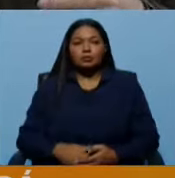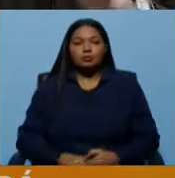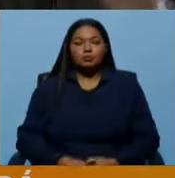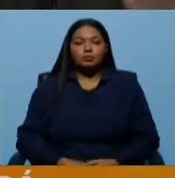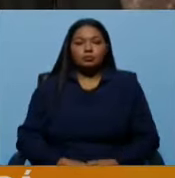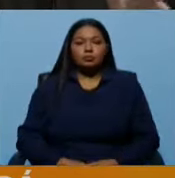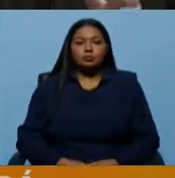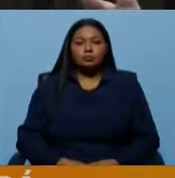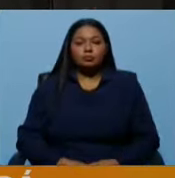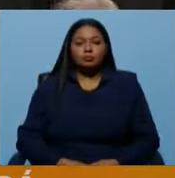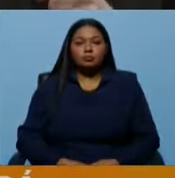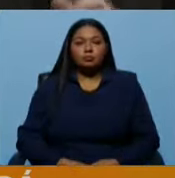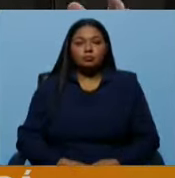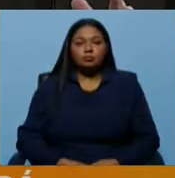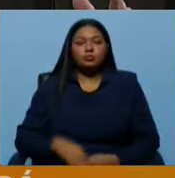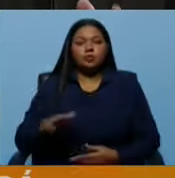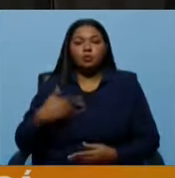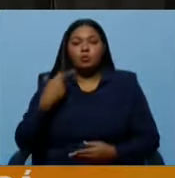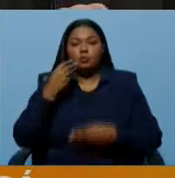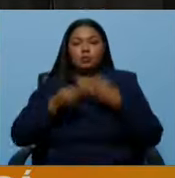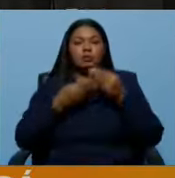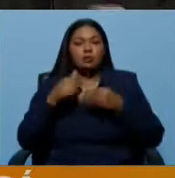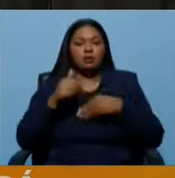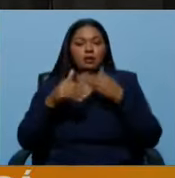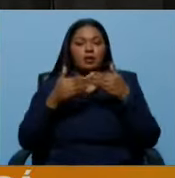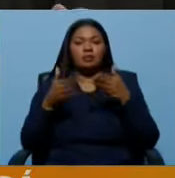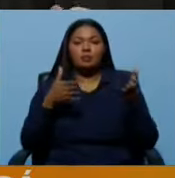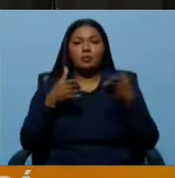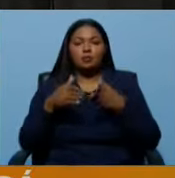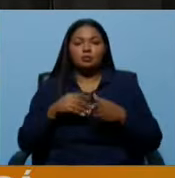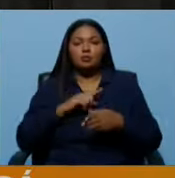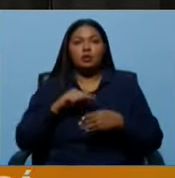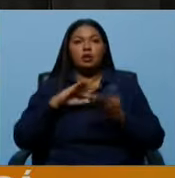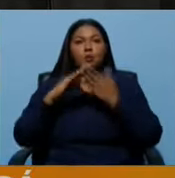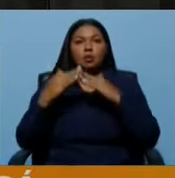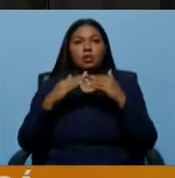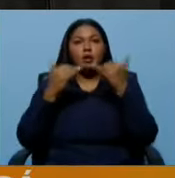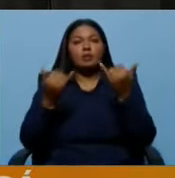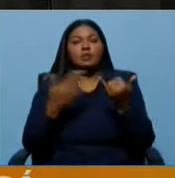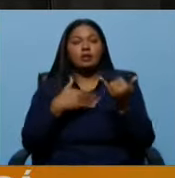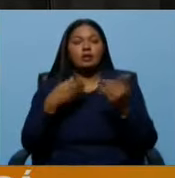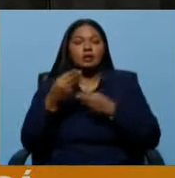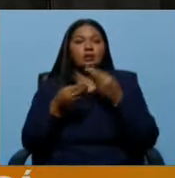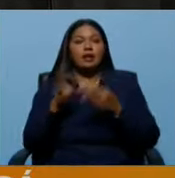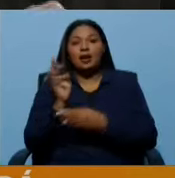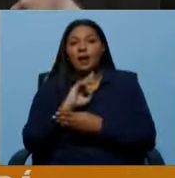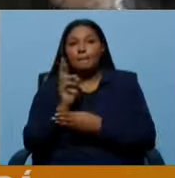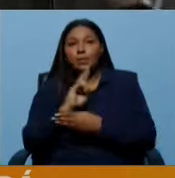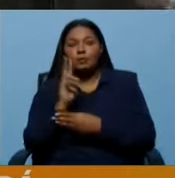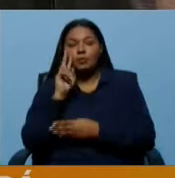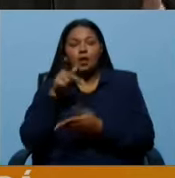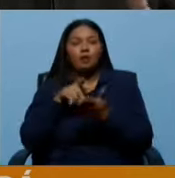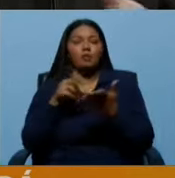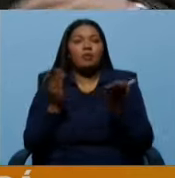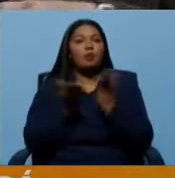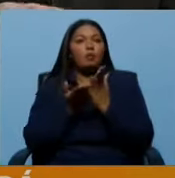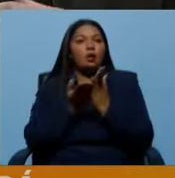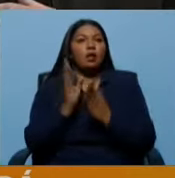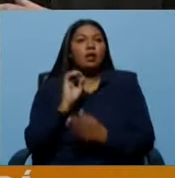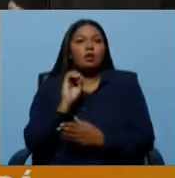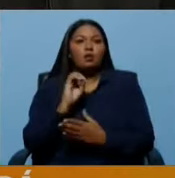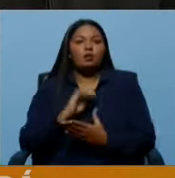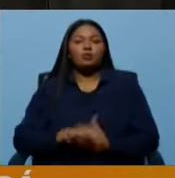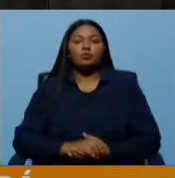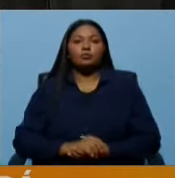de aquí a marzo. Ese es el primer momento, ese es el ya. ¿Qué quieres hacer ya en tu comunidad? ¿Qué es lo que quieres hacer inmediatamente si estás en una escuela, si estás en